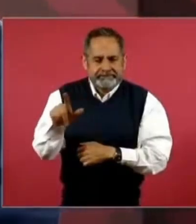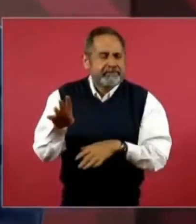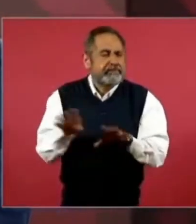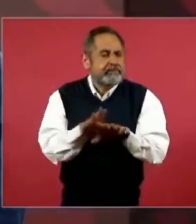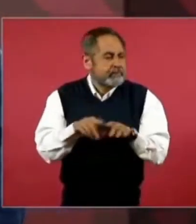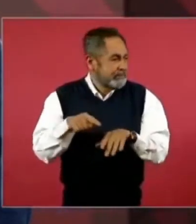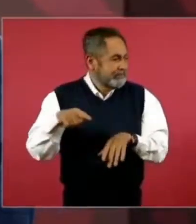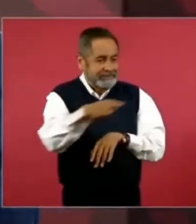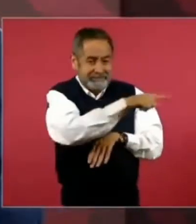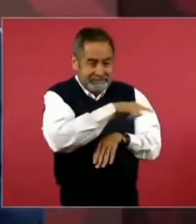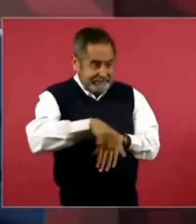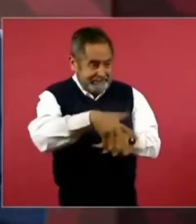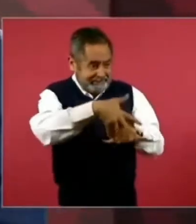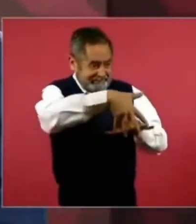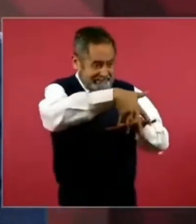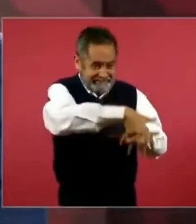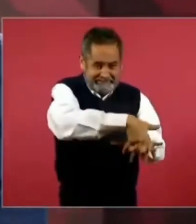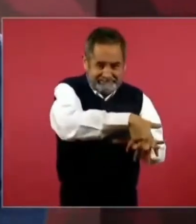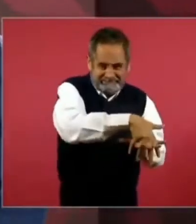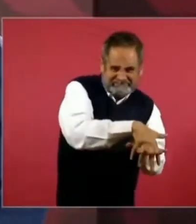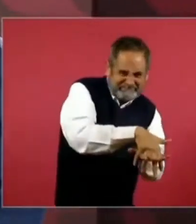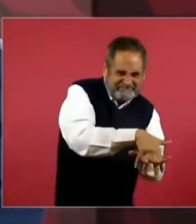porque se está arrancando.